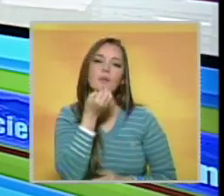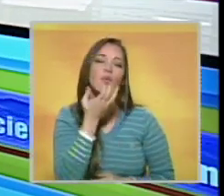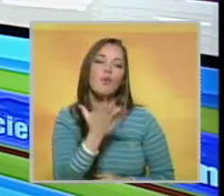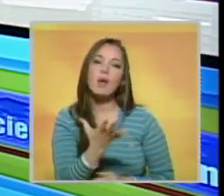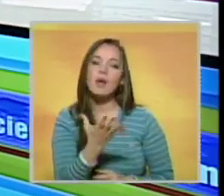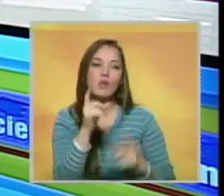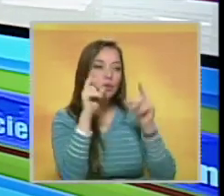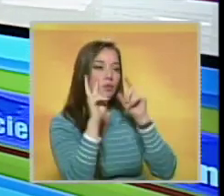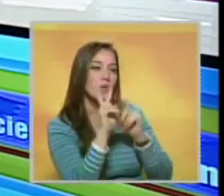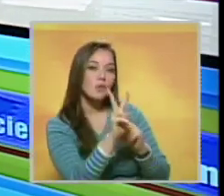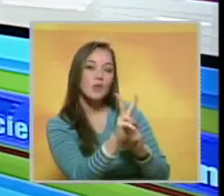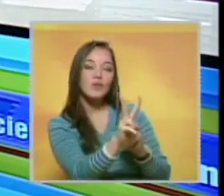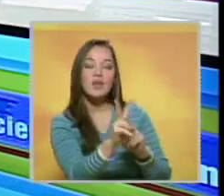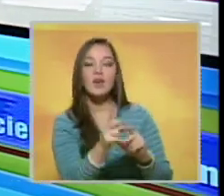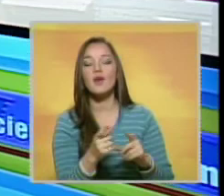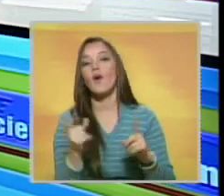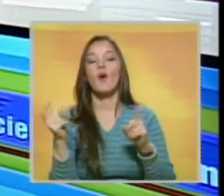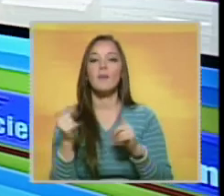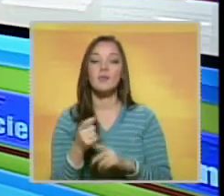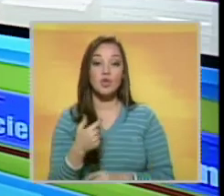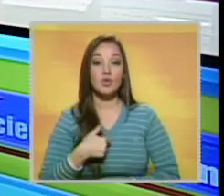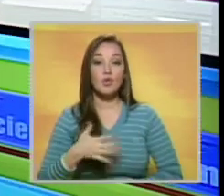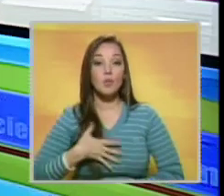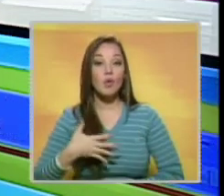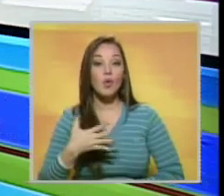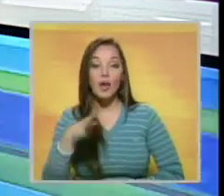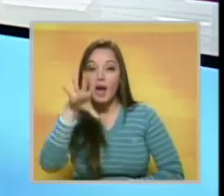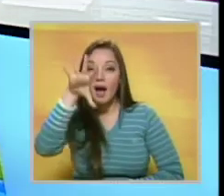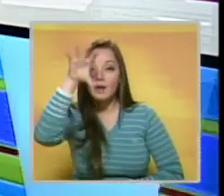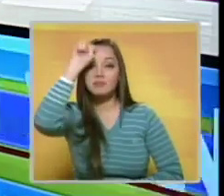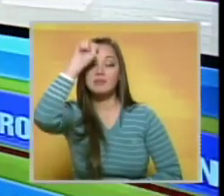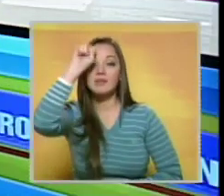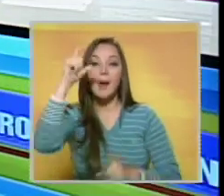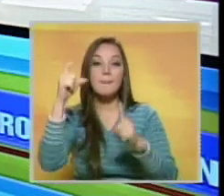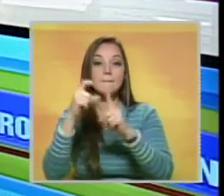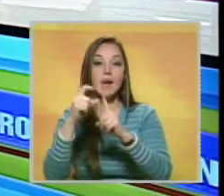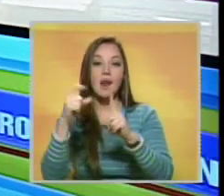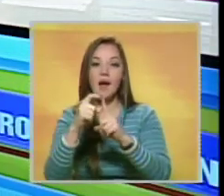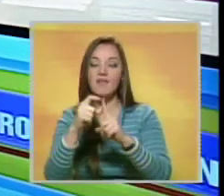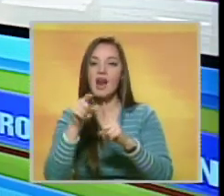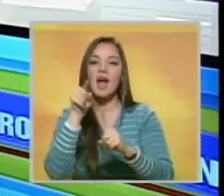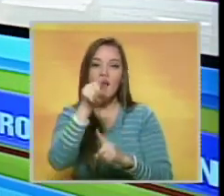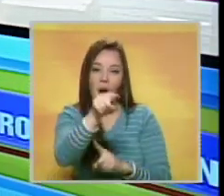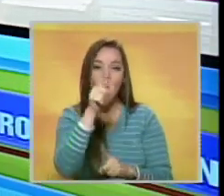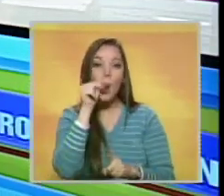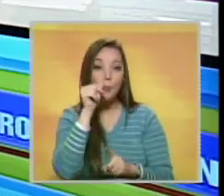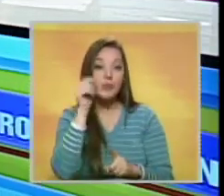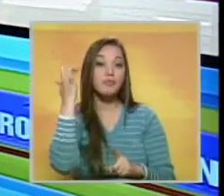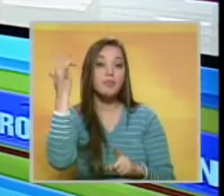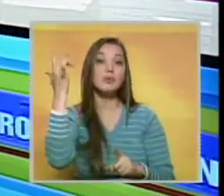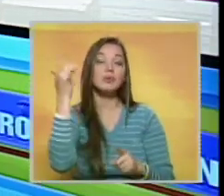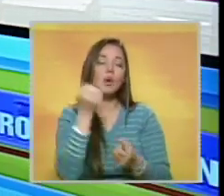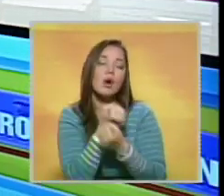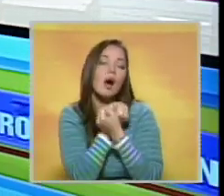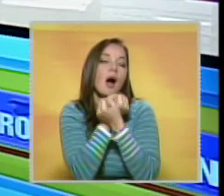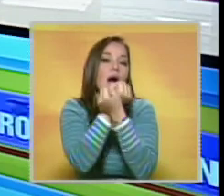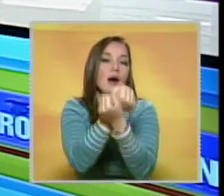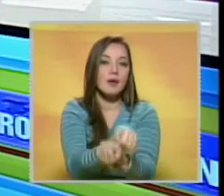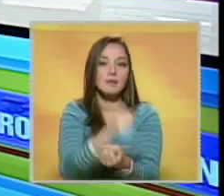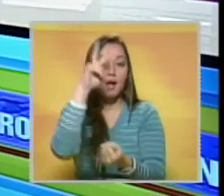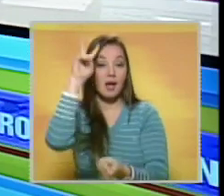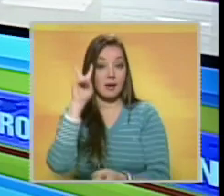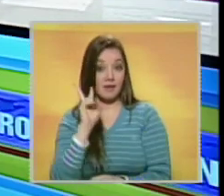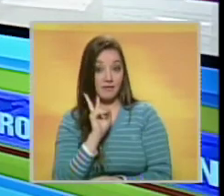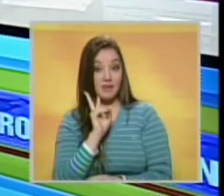que puede encarnar en sus palabras toda esa efusividad, toda esa devoción, y él quiso llevar esto más allá del elemento